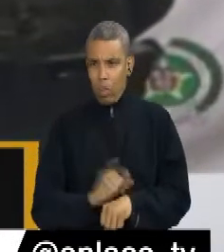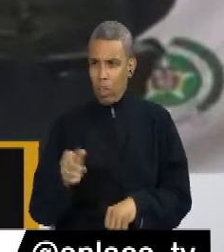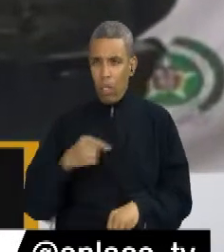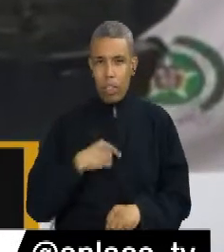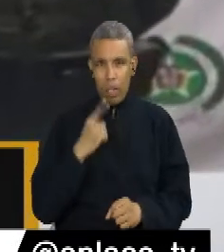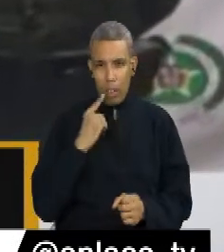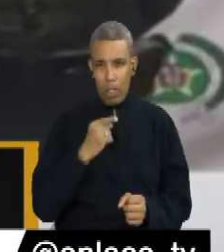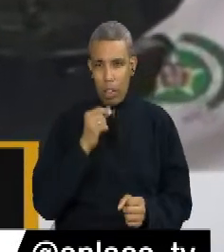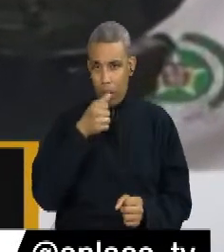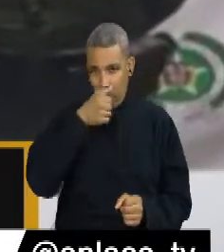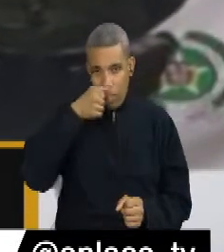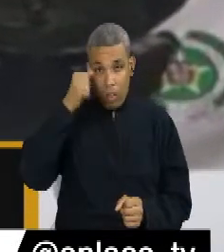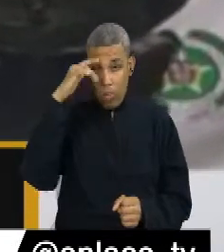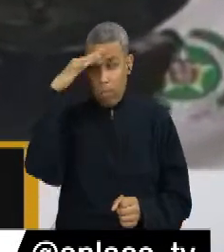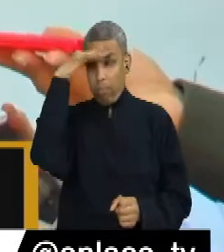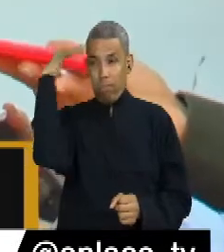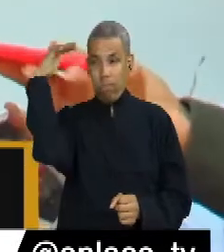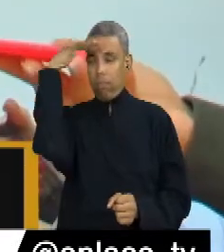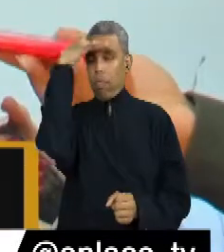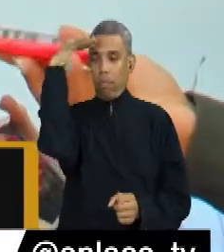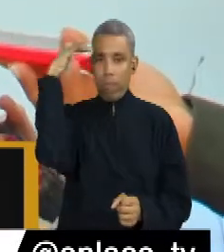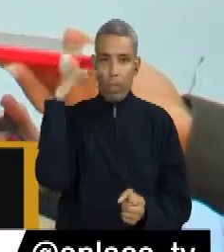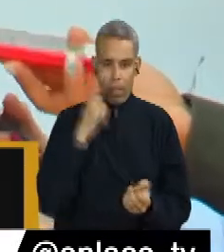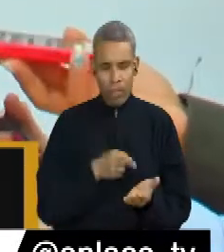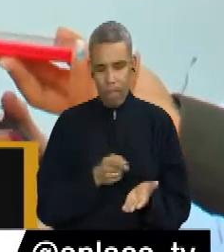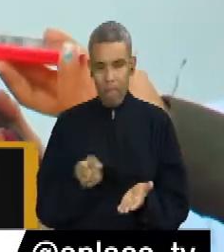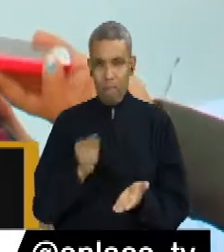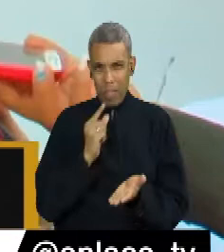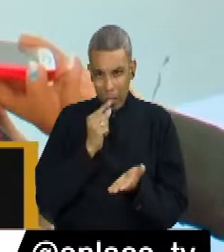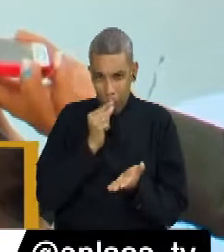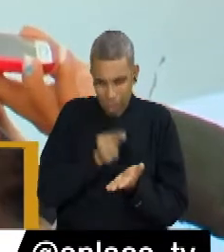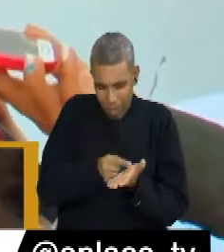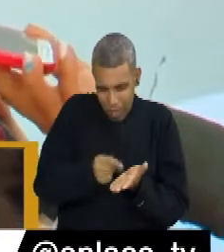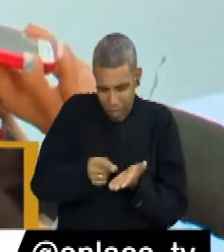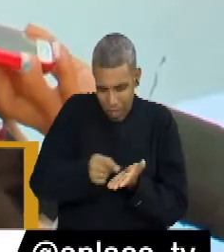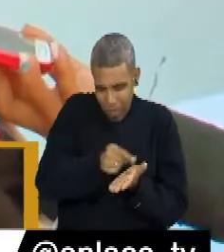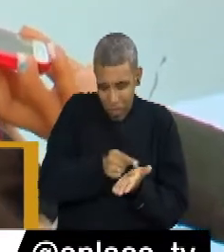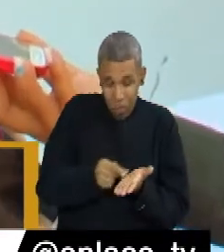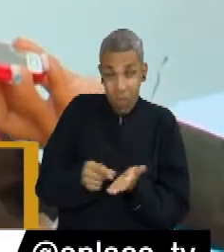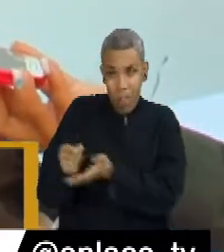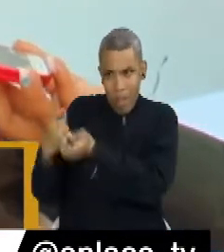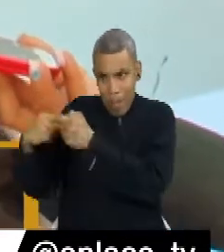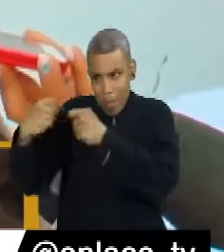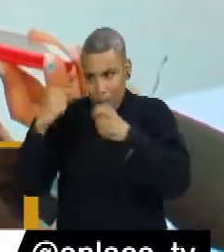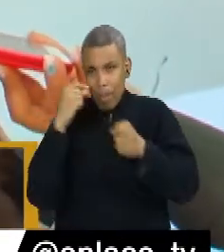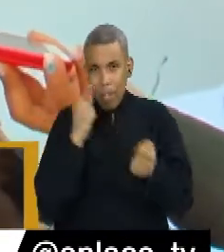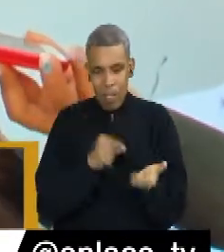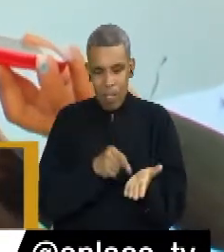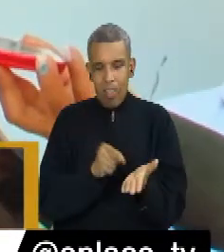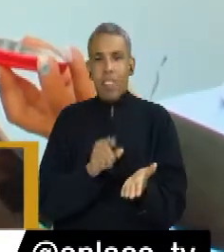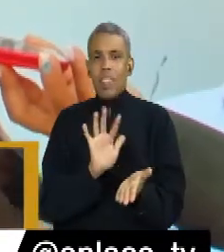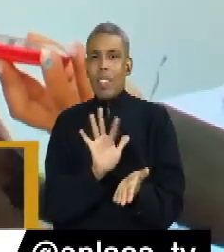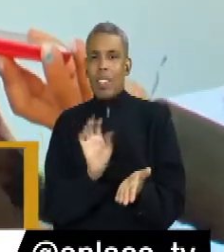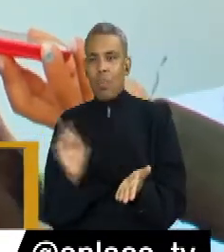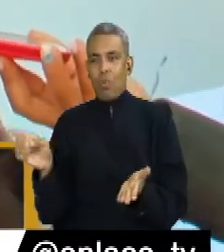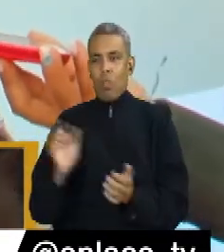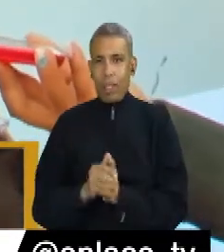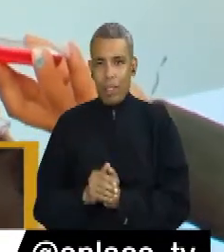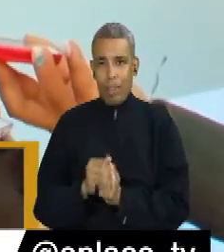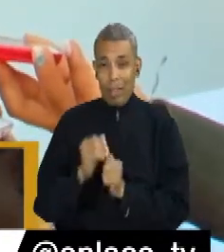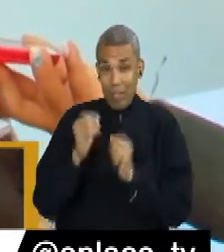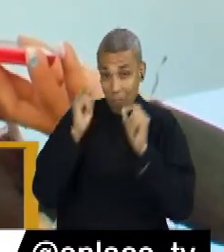50 dosis de alucinógenos. En el barrio Galán se logra la captura de una persona que estaba en el tráfico y porte y distribución de